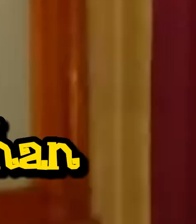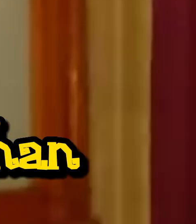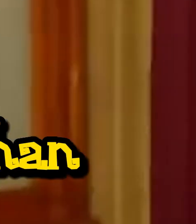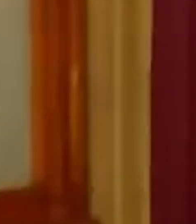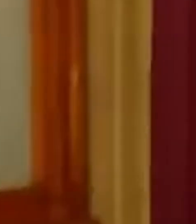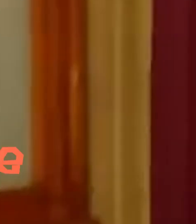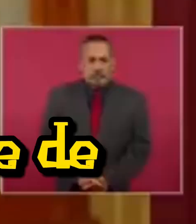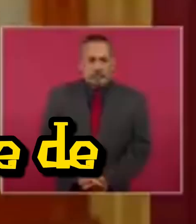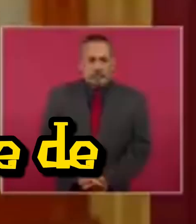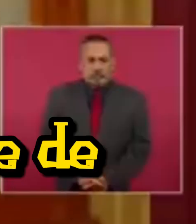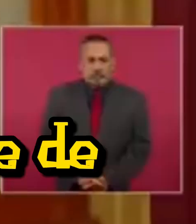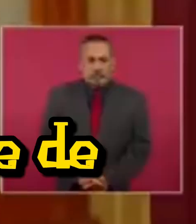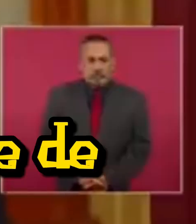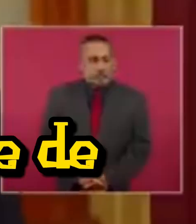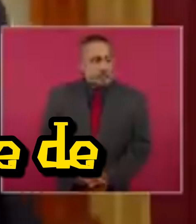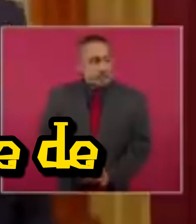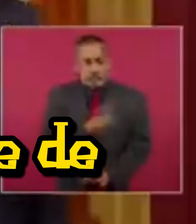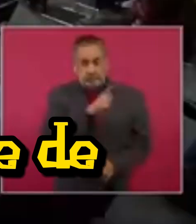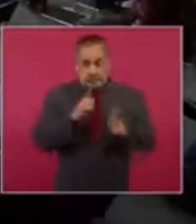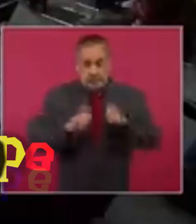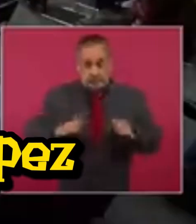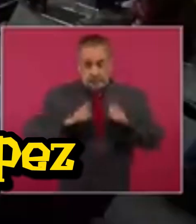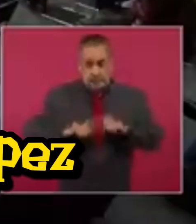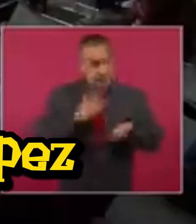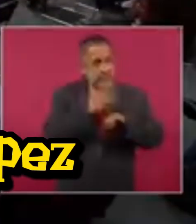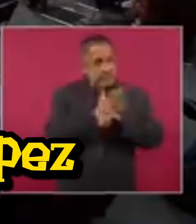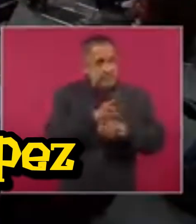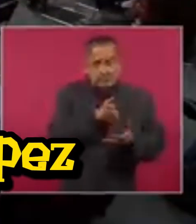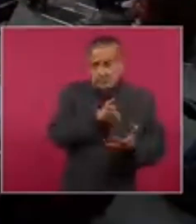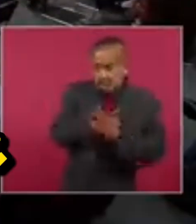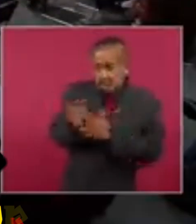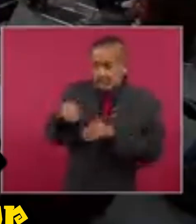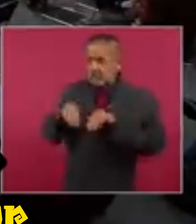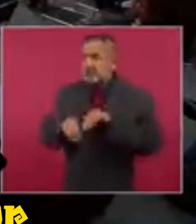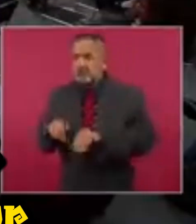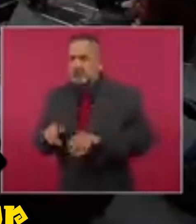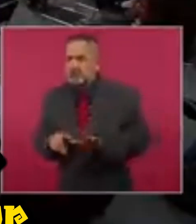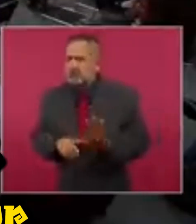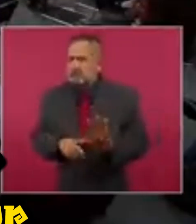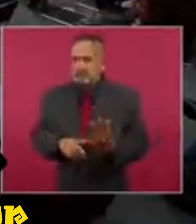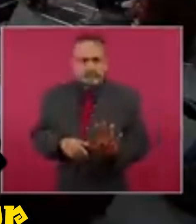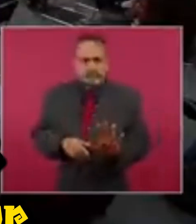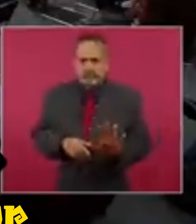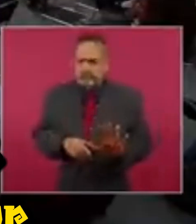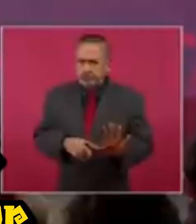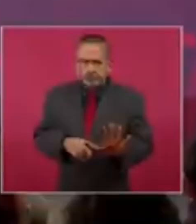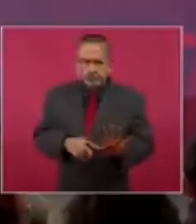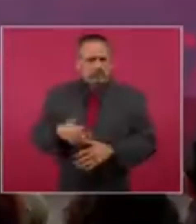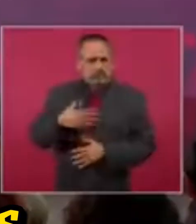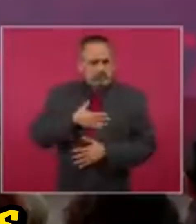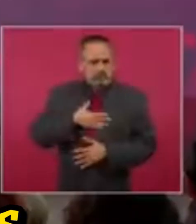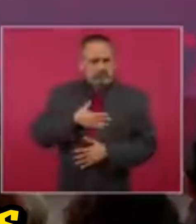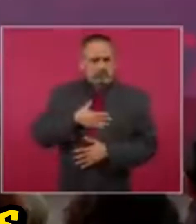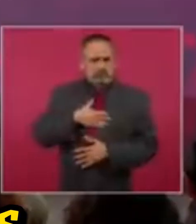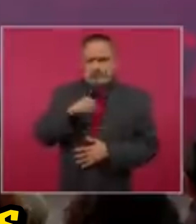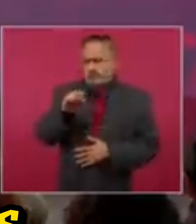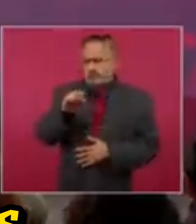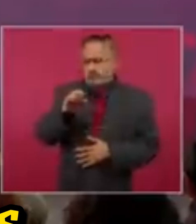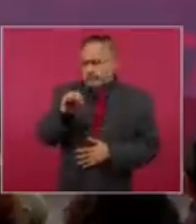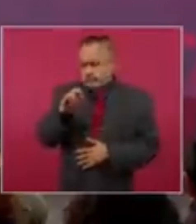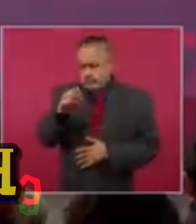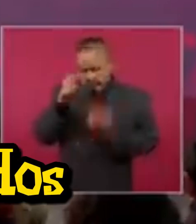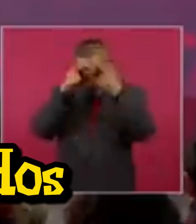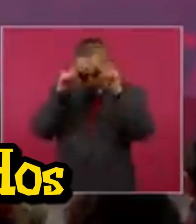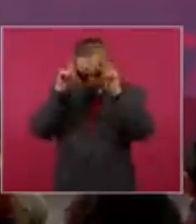sido tendencia es que el presidente de México, Andrés Manuel López Obrador, ha mostrado su preocupación por los inocentes